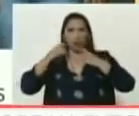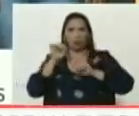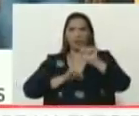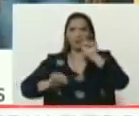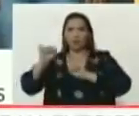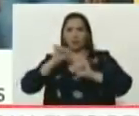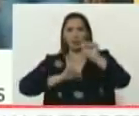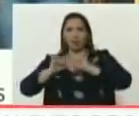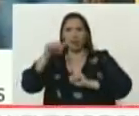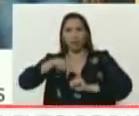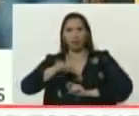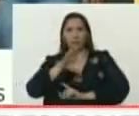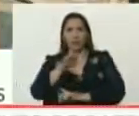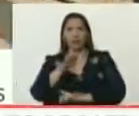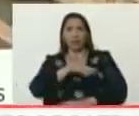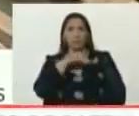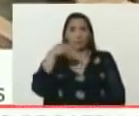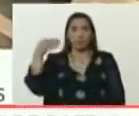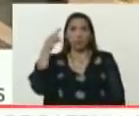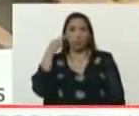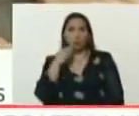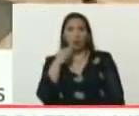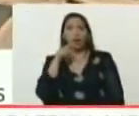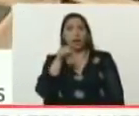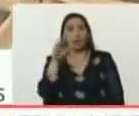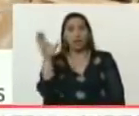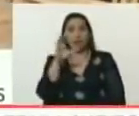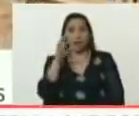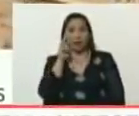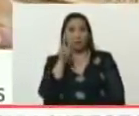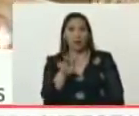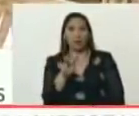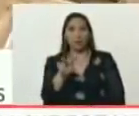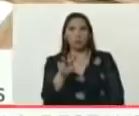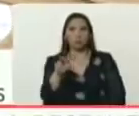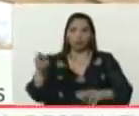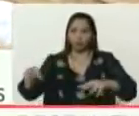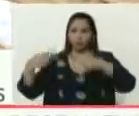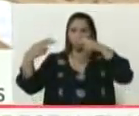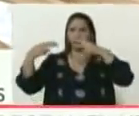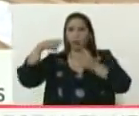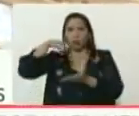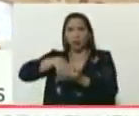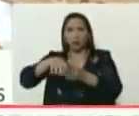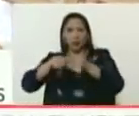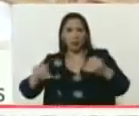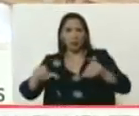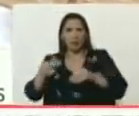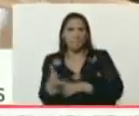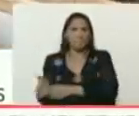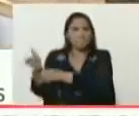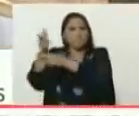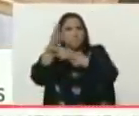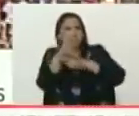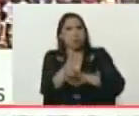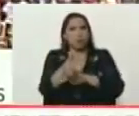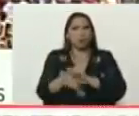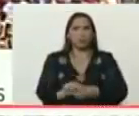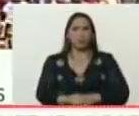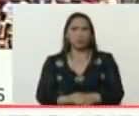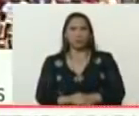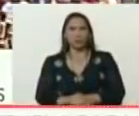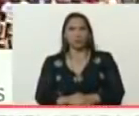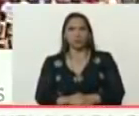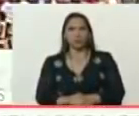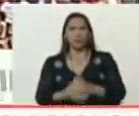espíritu de Bolívar. Allá en Caracas nos vemos. Nos vemos, rodilla en tierra, fusil al hombro,